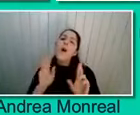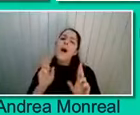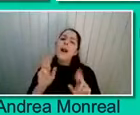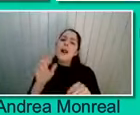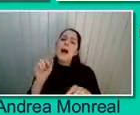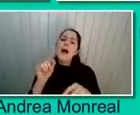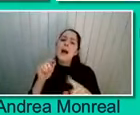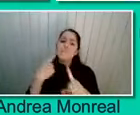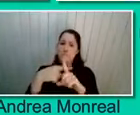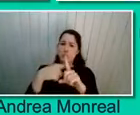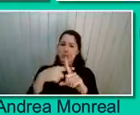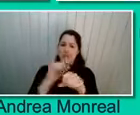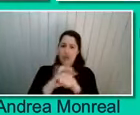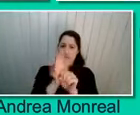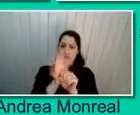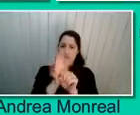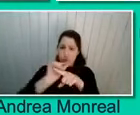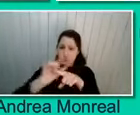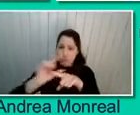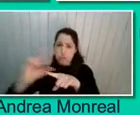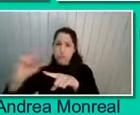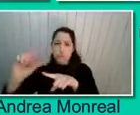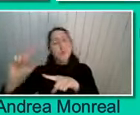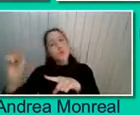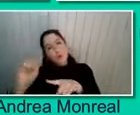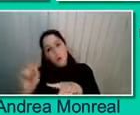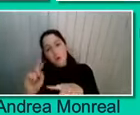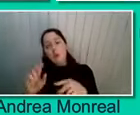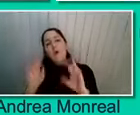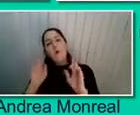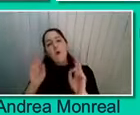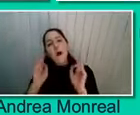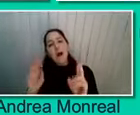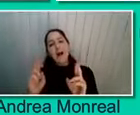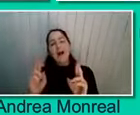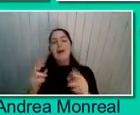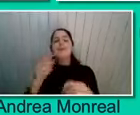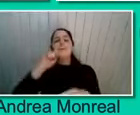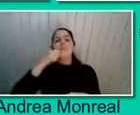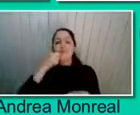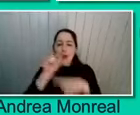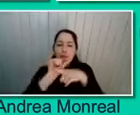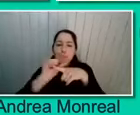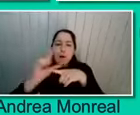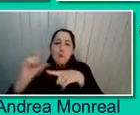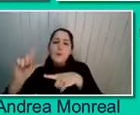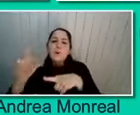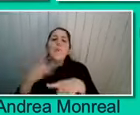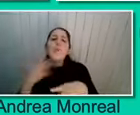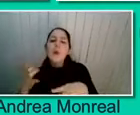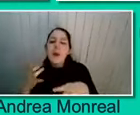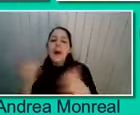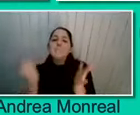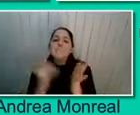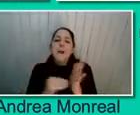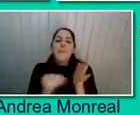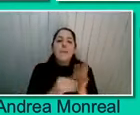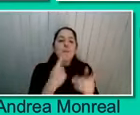que ya estamos viendo se deba a este testeo activo que están haciendo las regiones y que nosotros acá ya